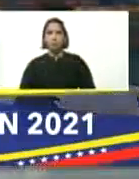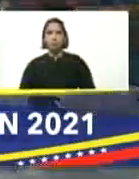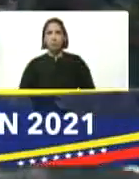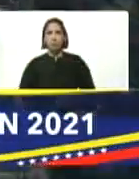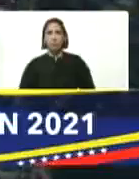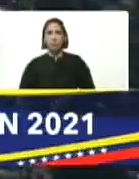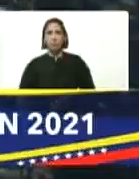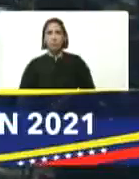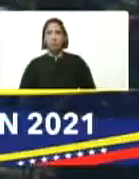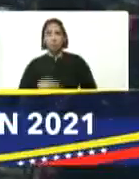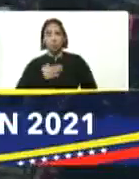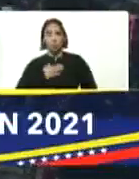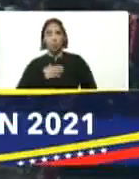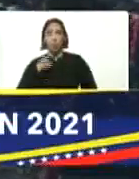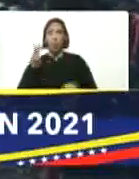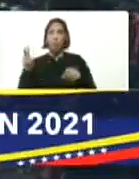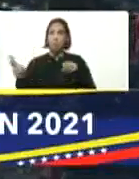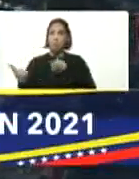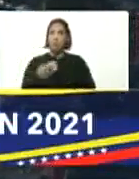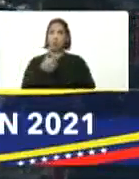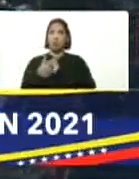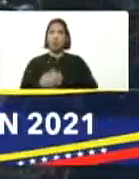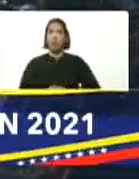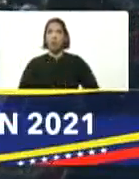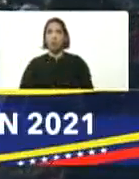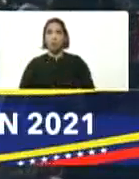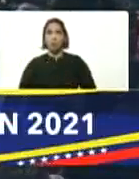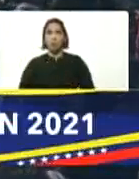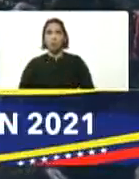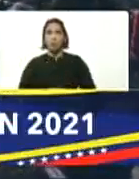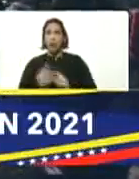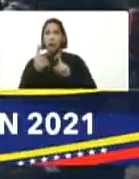La FER, yo soy víctima de un La FER internacional.